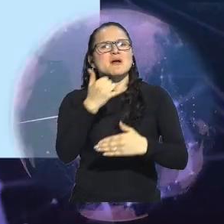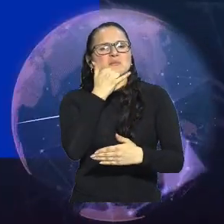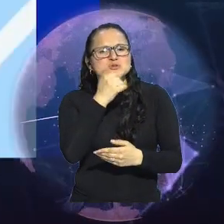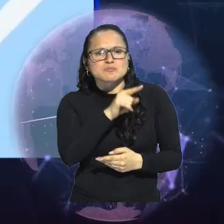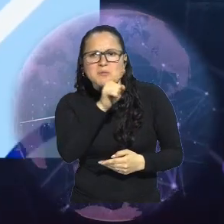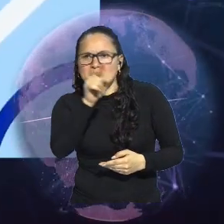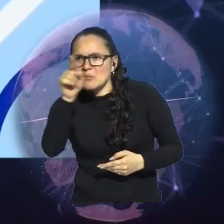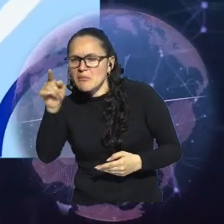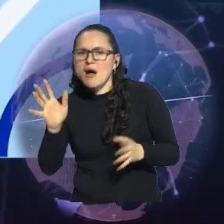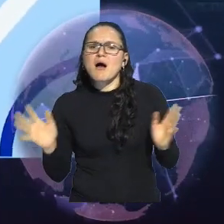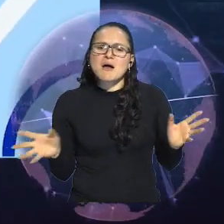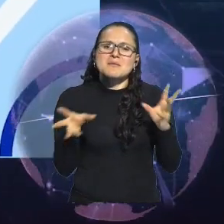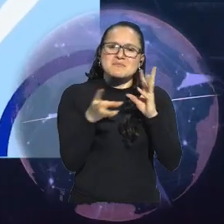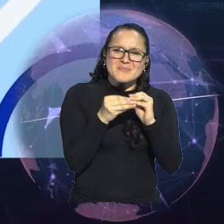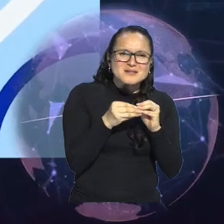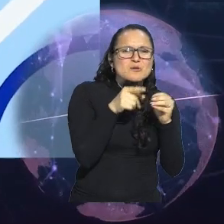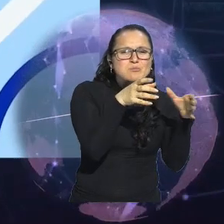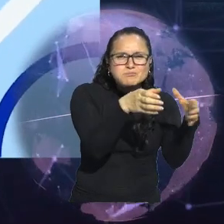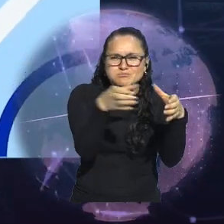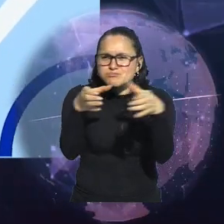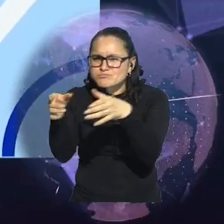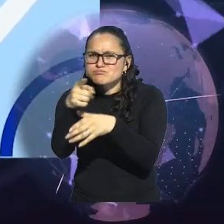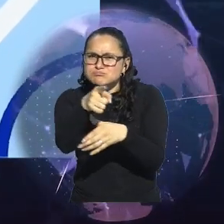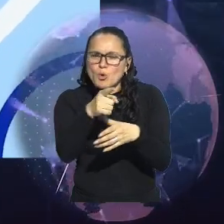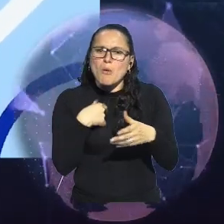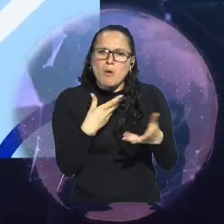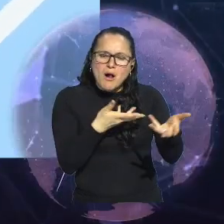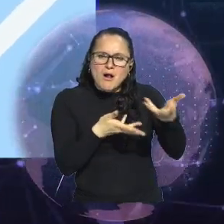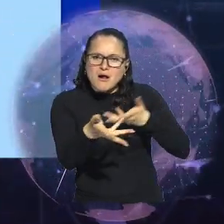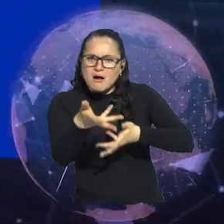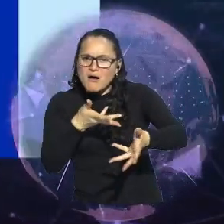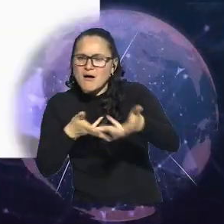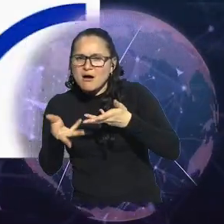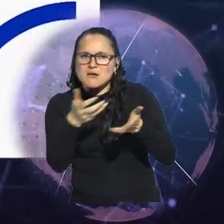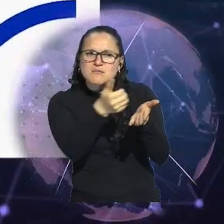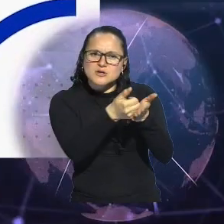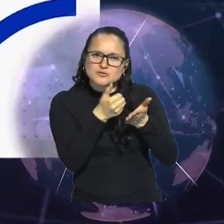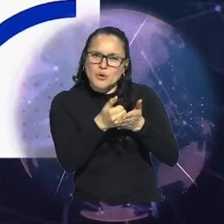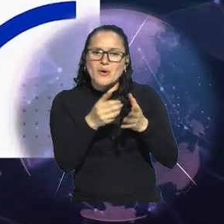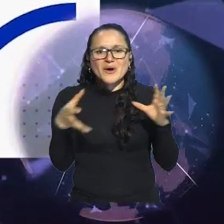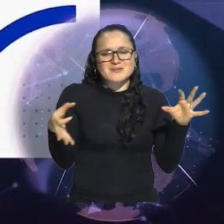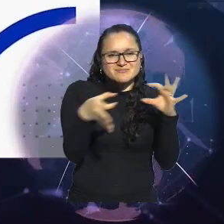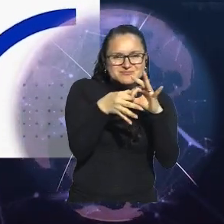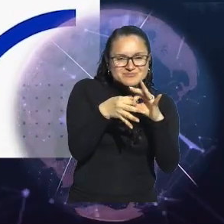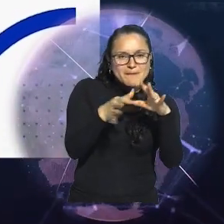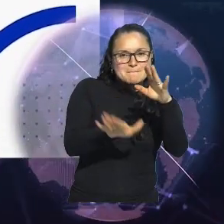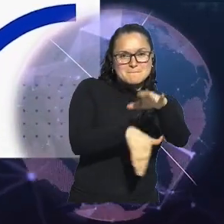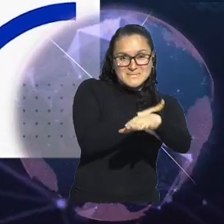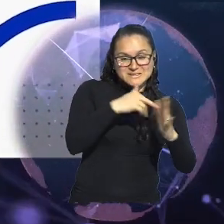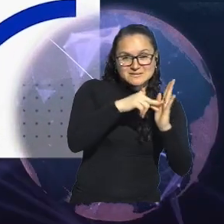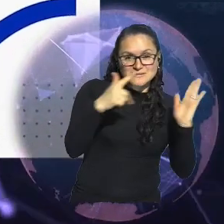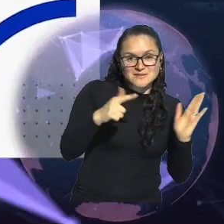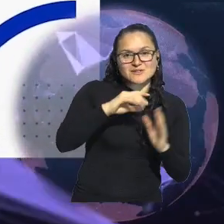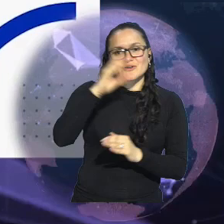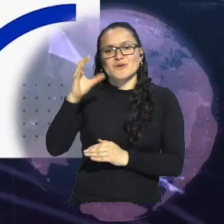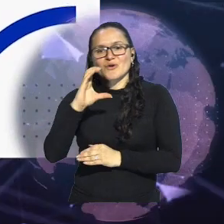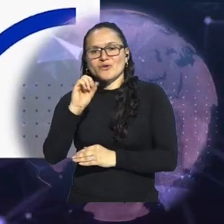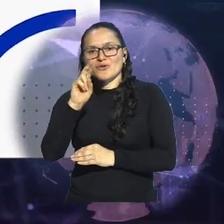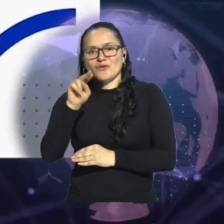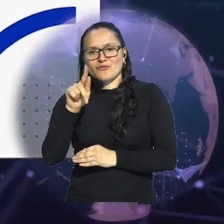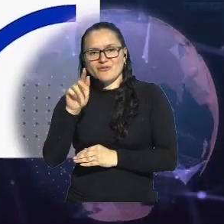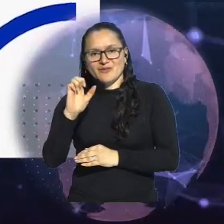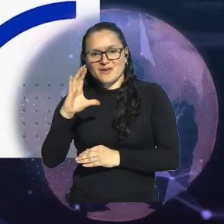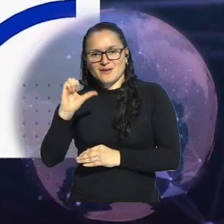que funcionará en interoperabilidad entre el mintic y confecámaras los usuarios además podrán